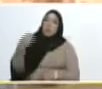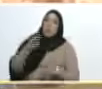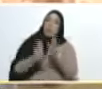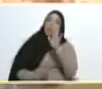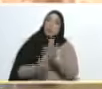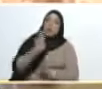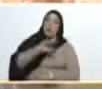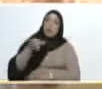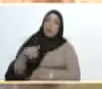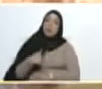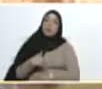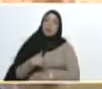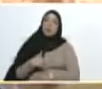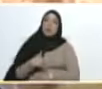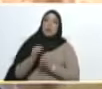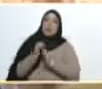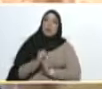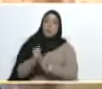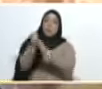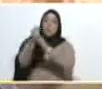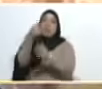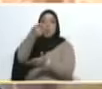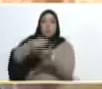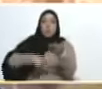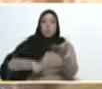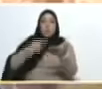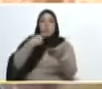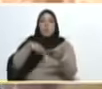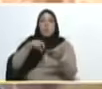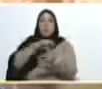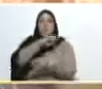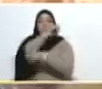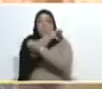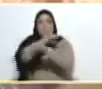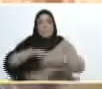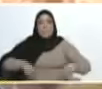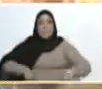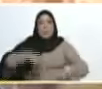Superior de nuestra heroica, firme y gloriosa Fuerza